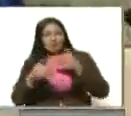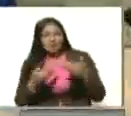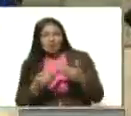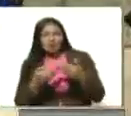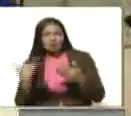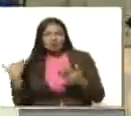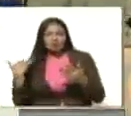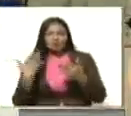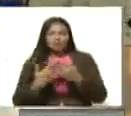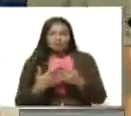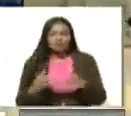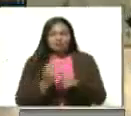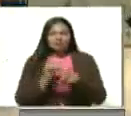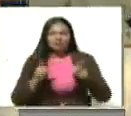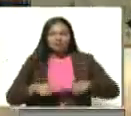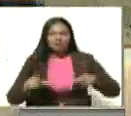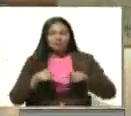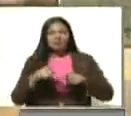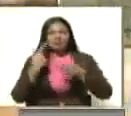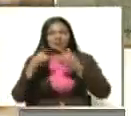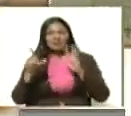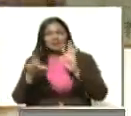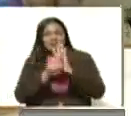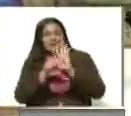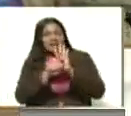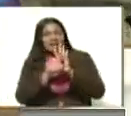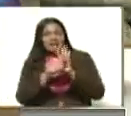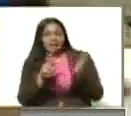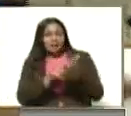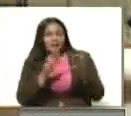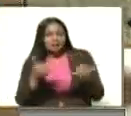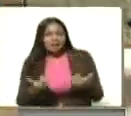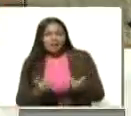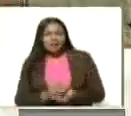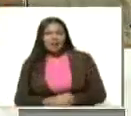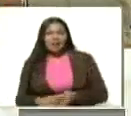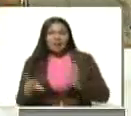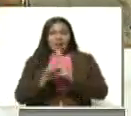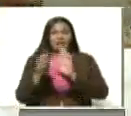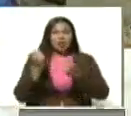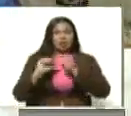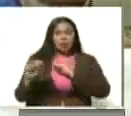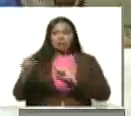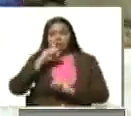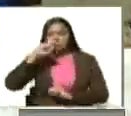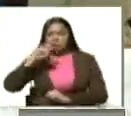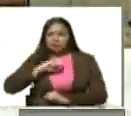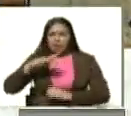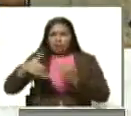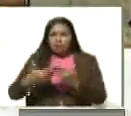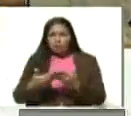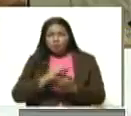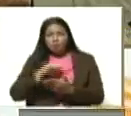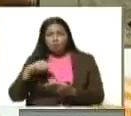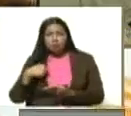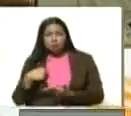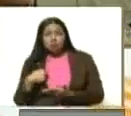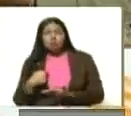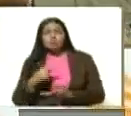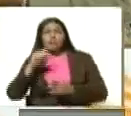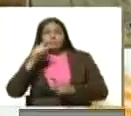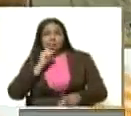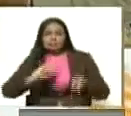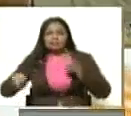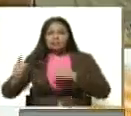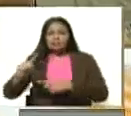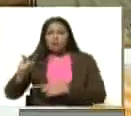también conquistando espacio en diferentes leyes que se han venido aprobando. Tenemos la ley contra los crímenes de odio, donde ahí estamos también